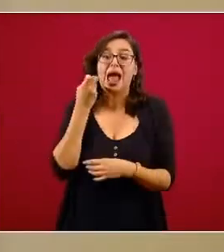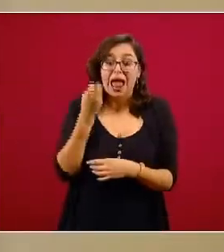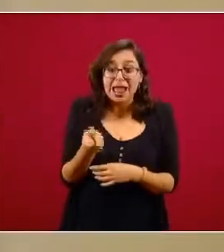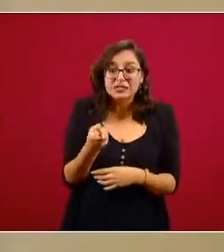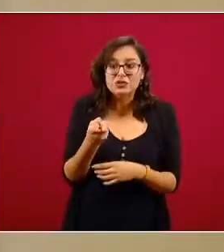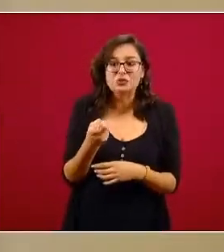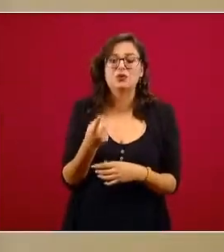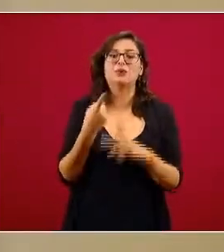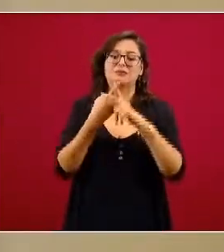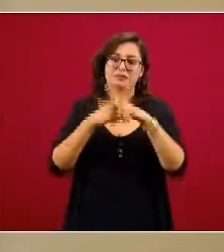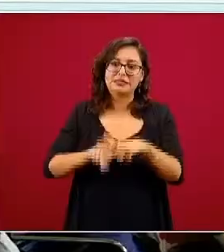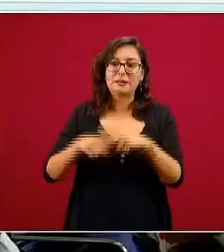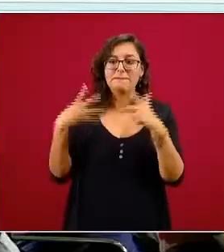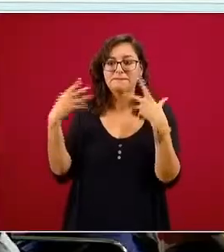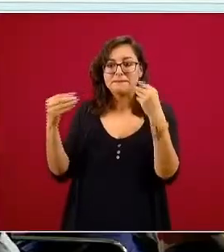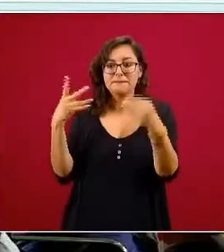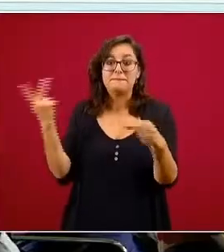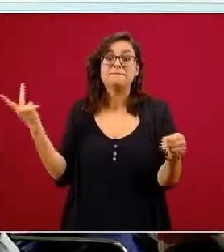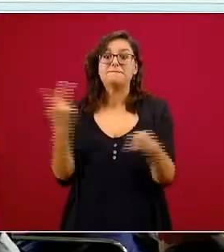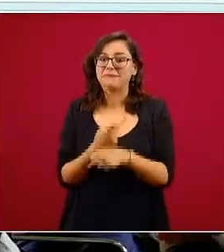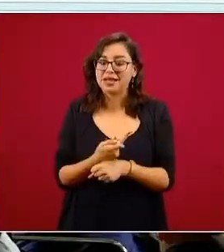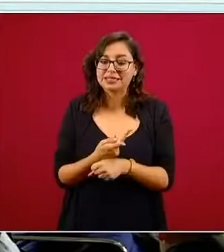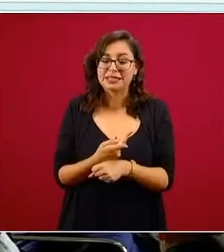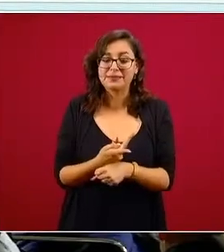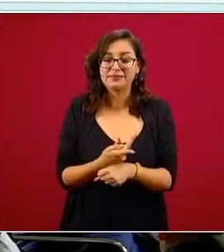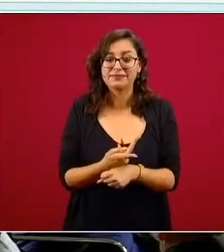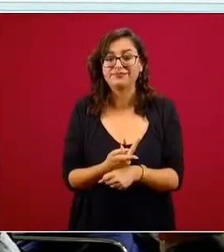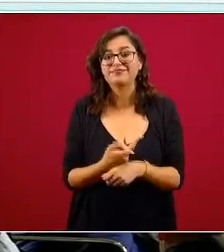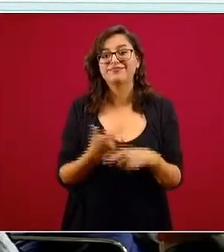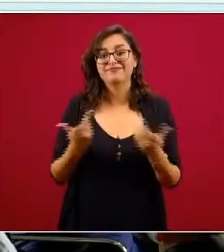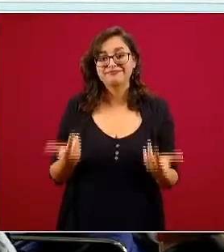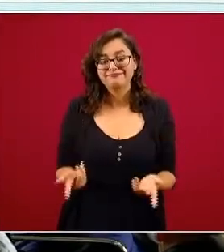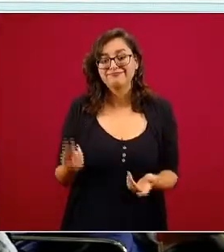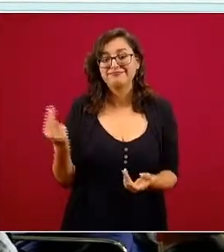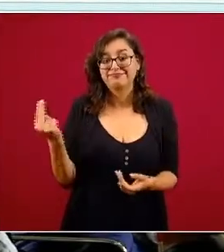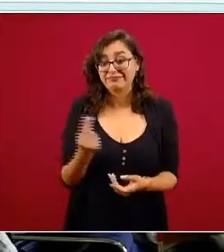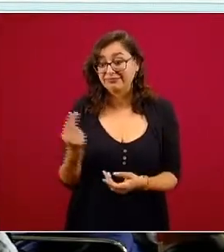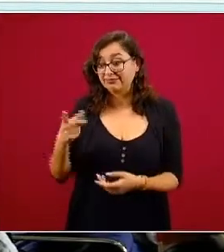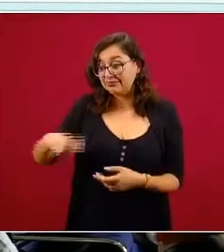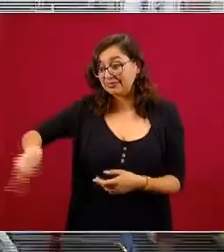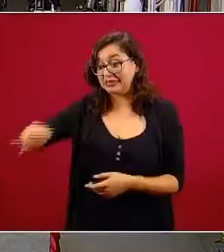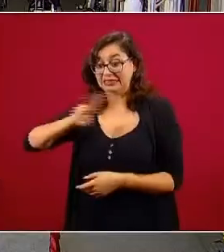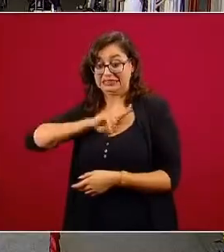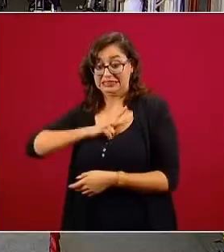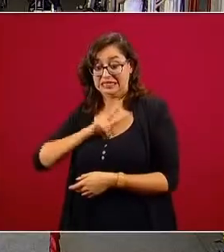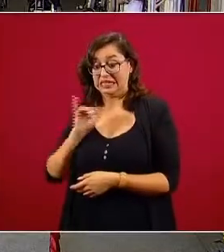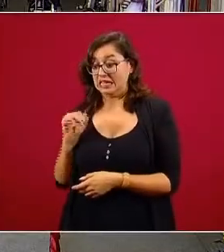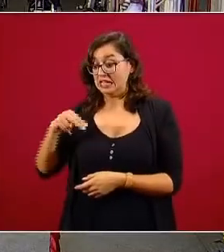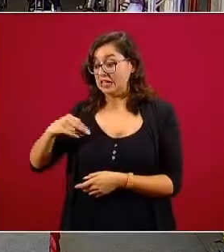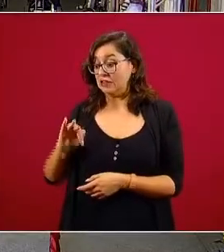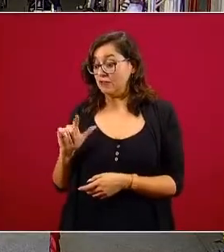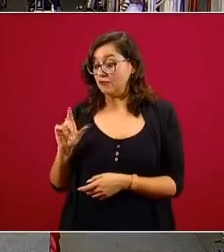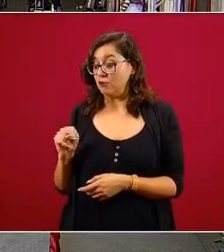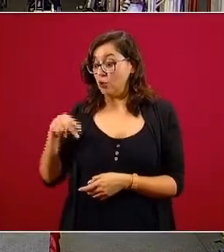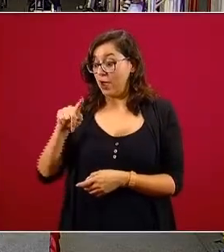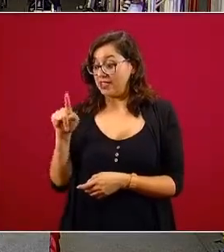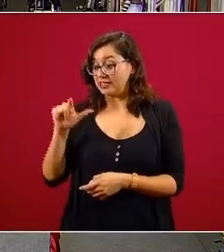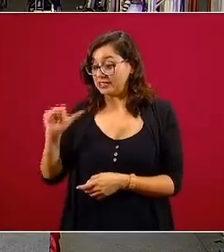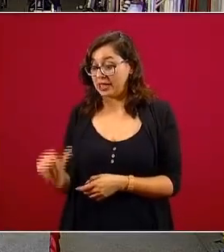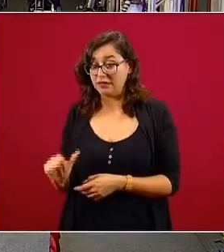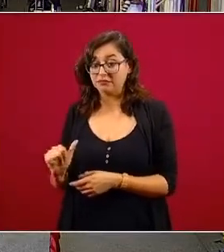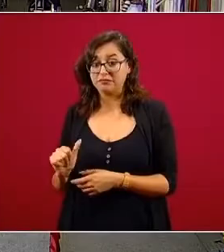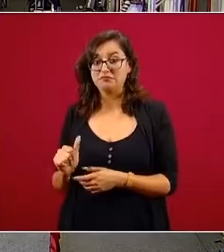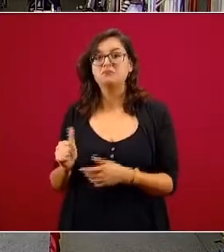pandemias. Lo que se requiere es un cambio genético radical que le confiera a los virus de influenza la posibilidad